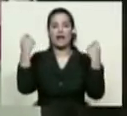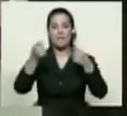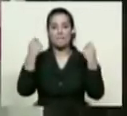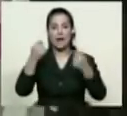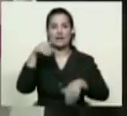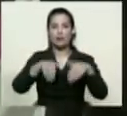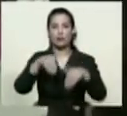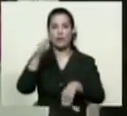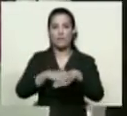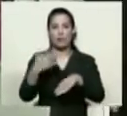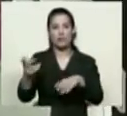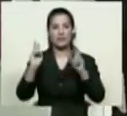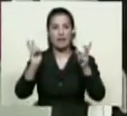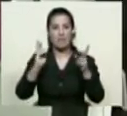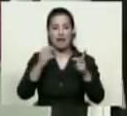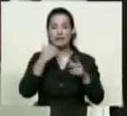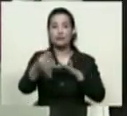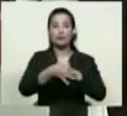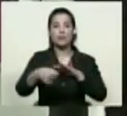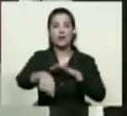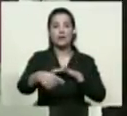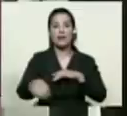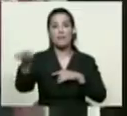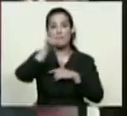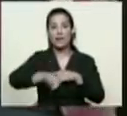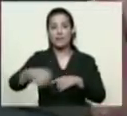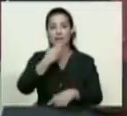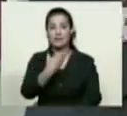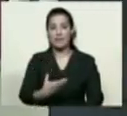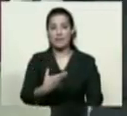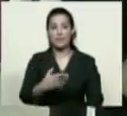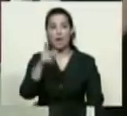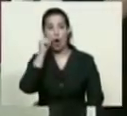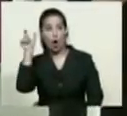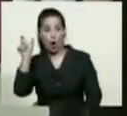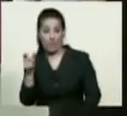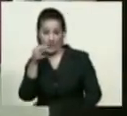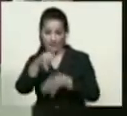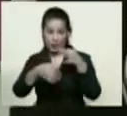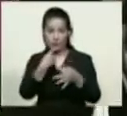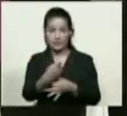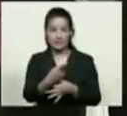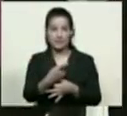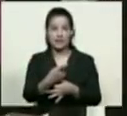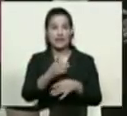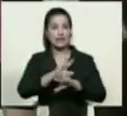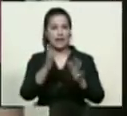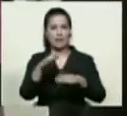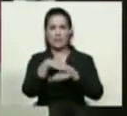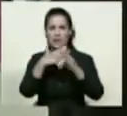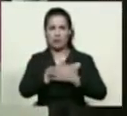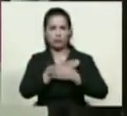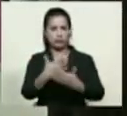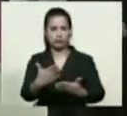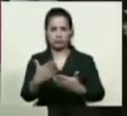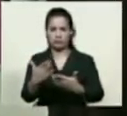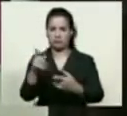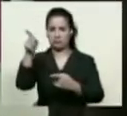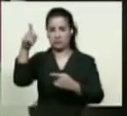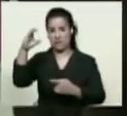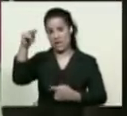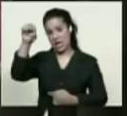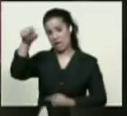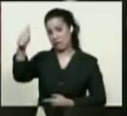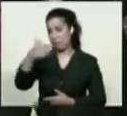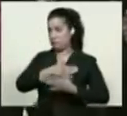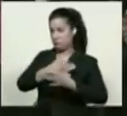cara a los comicios municipales del próximo mes de diciembre. Él decía que ponía el ministerio a la orden del máximo ente